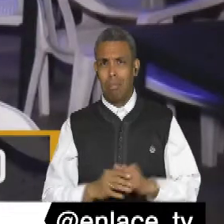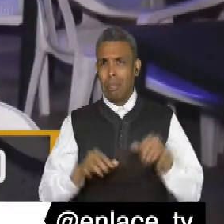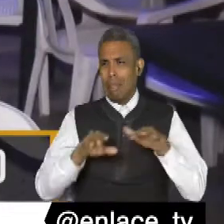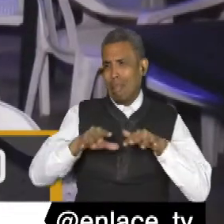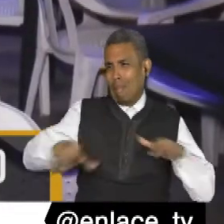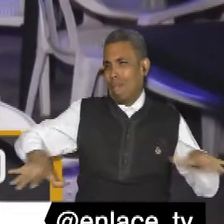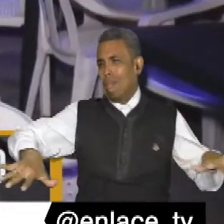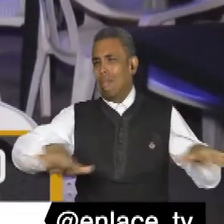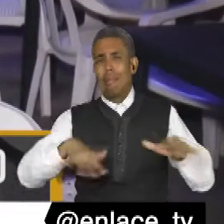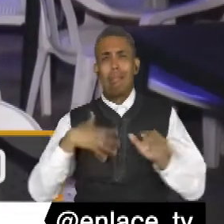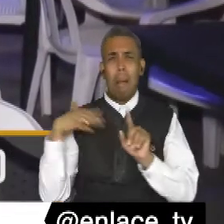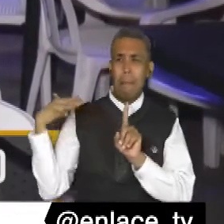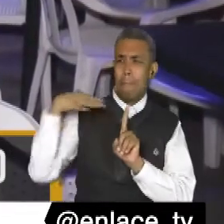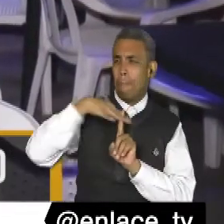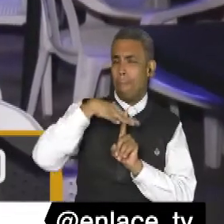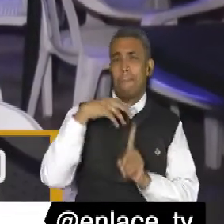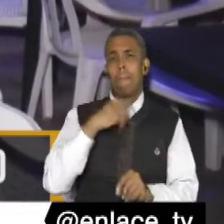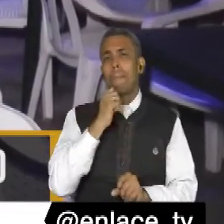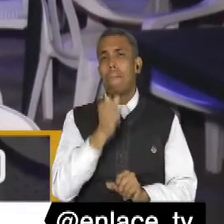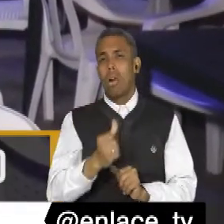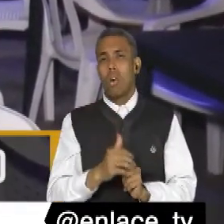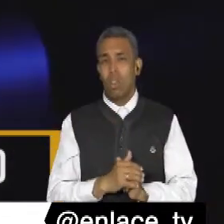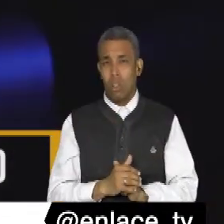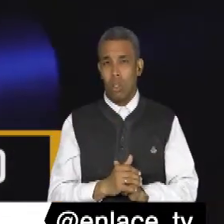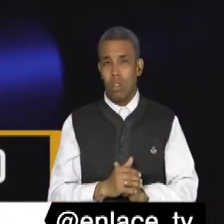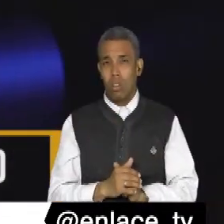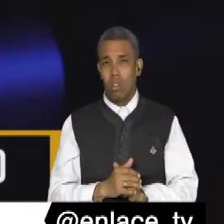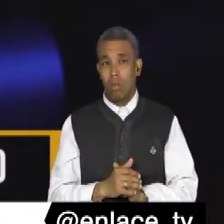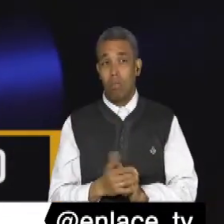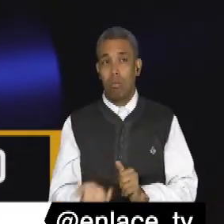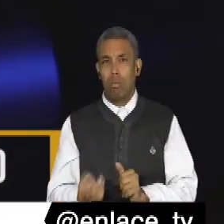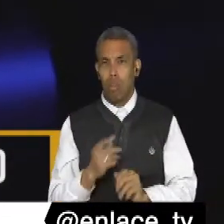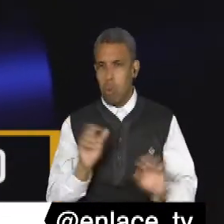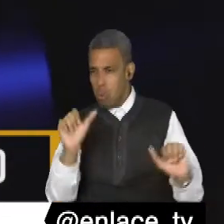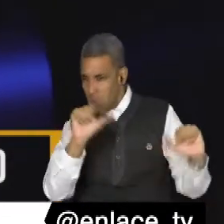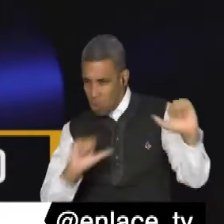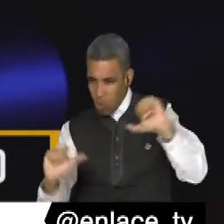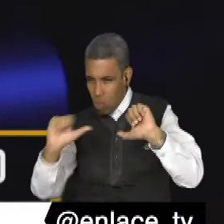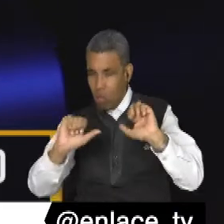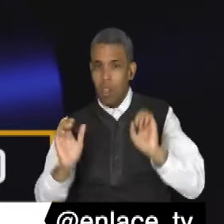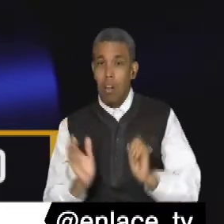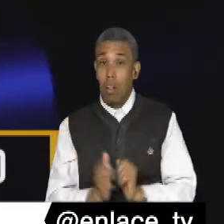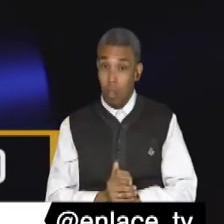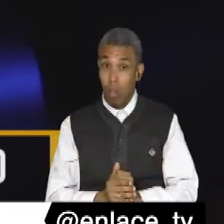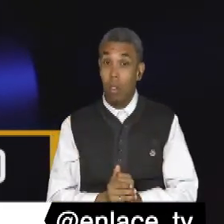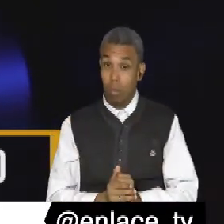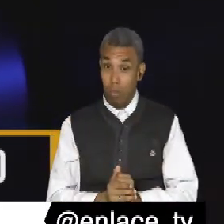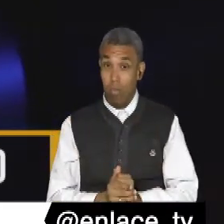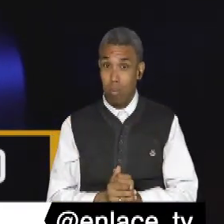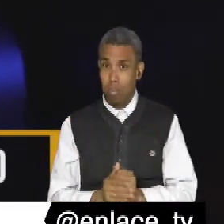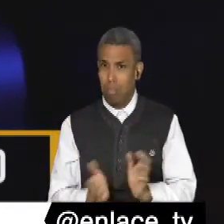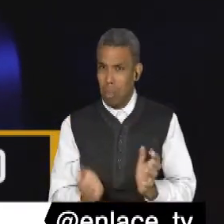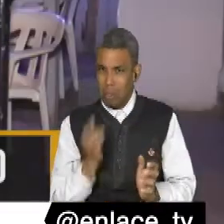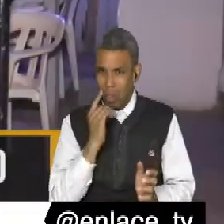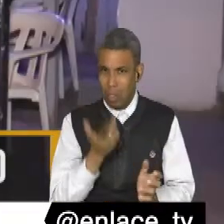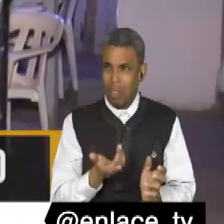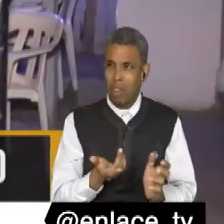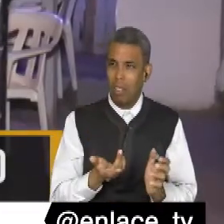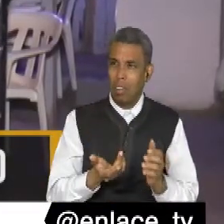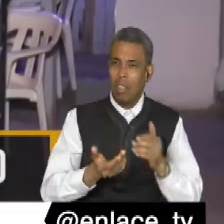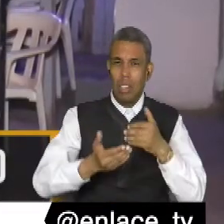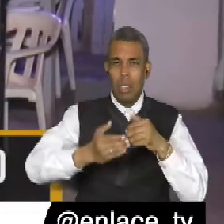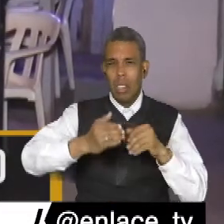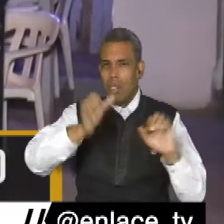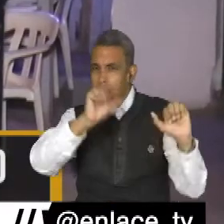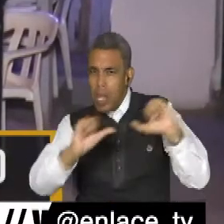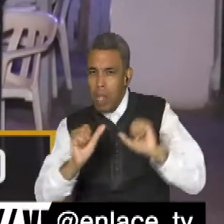de un contaminante ambiental junto con la radiación y productos químicos orgánicos e inorgánicos, tales como metales pesados y pesticidas.